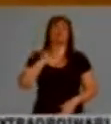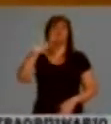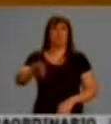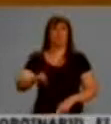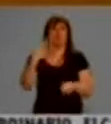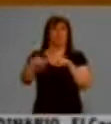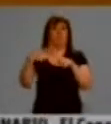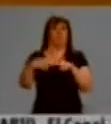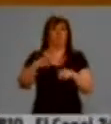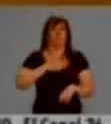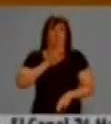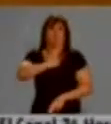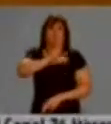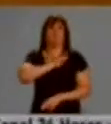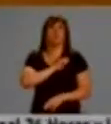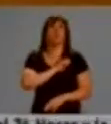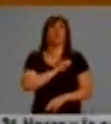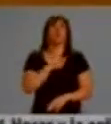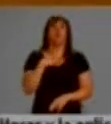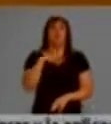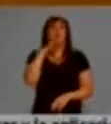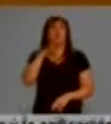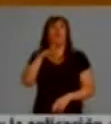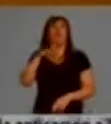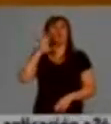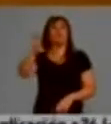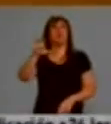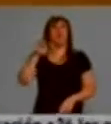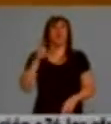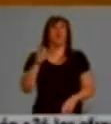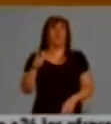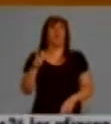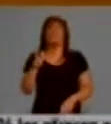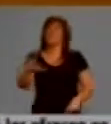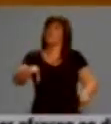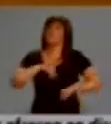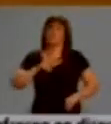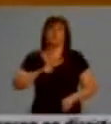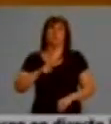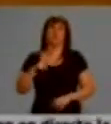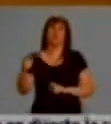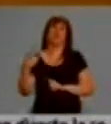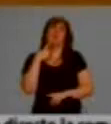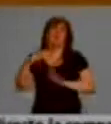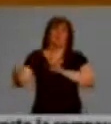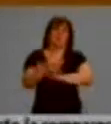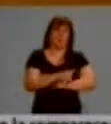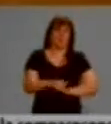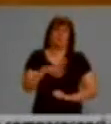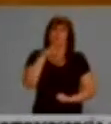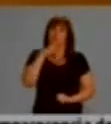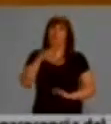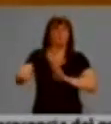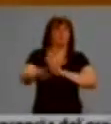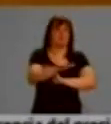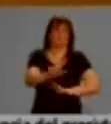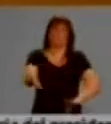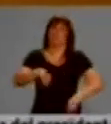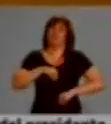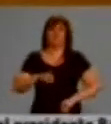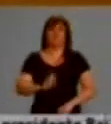política de nuestro país. El Estado de Derecho, señorías, no admite chantajes. No admite